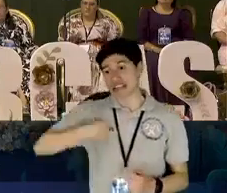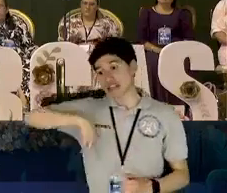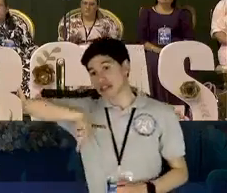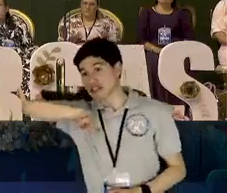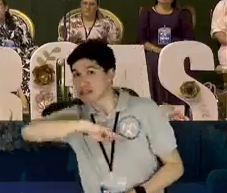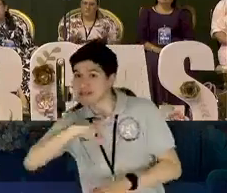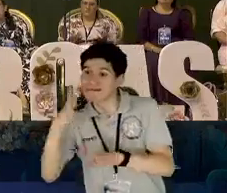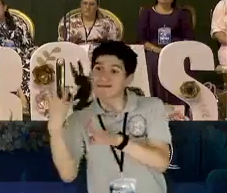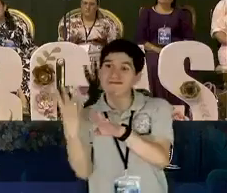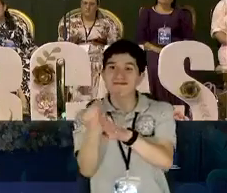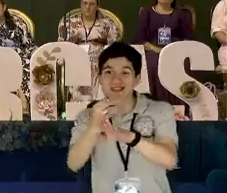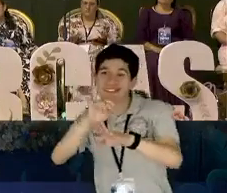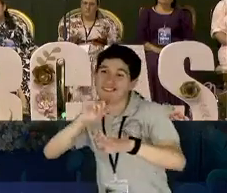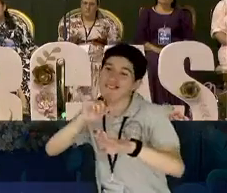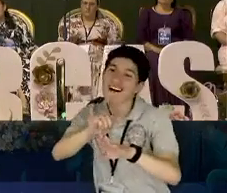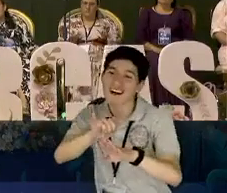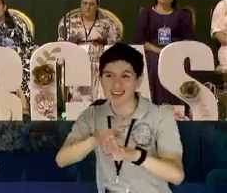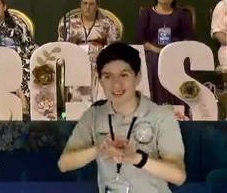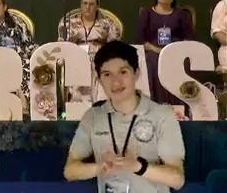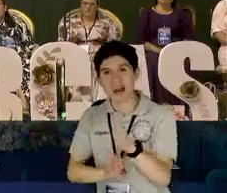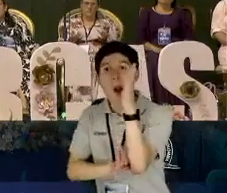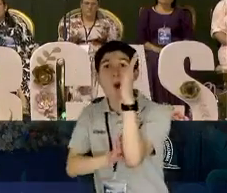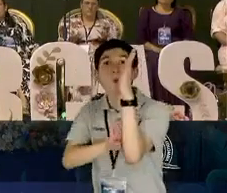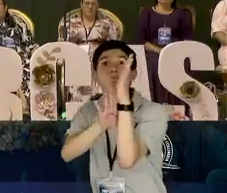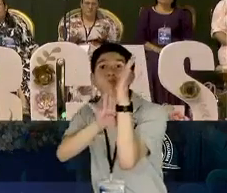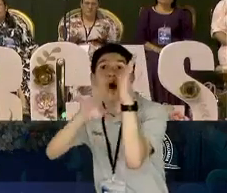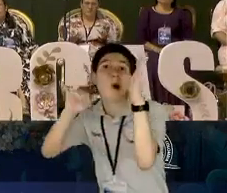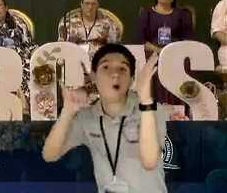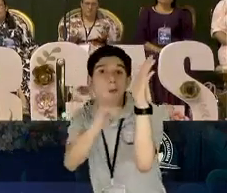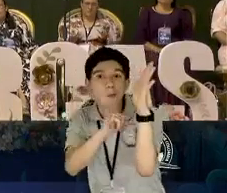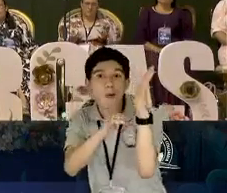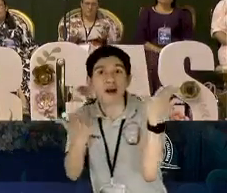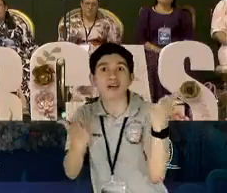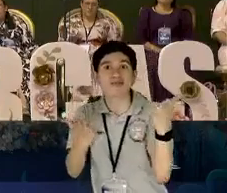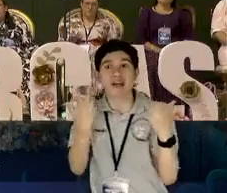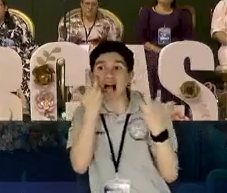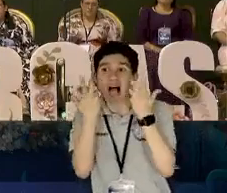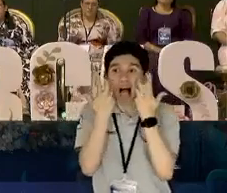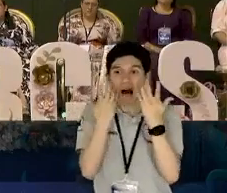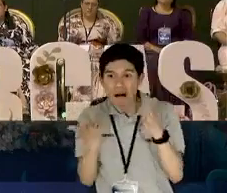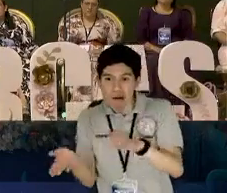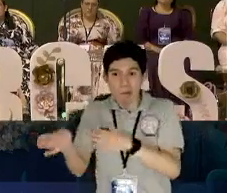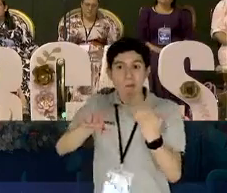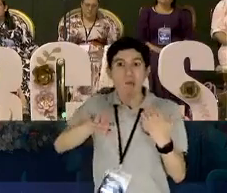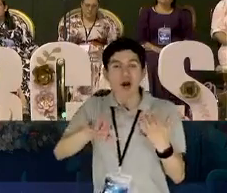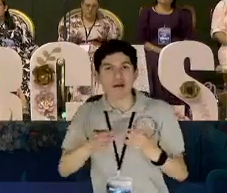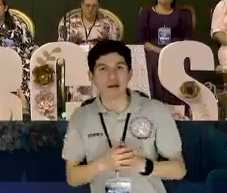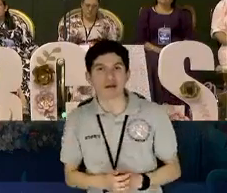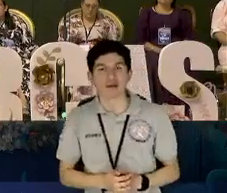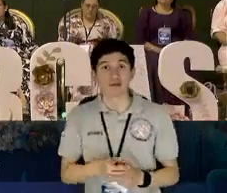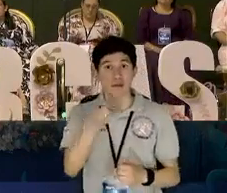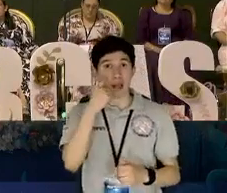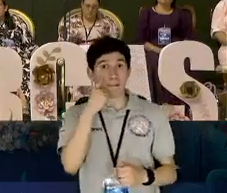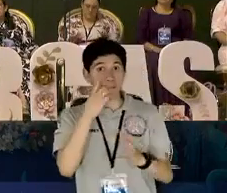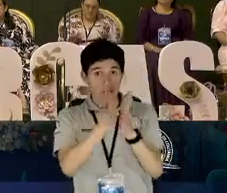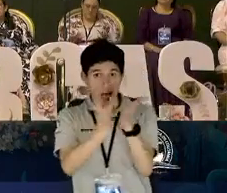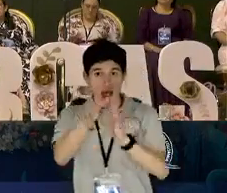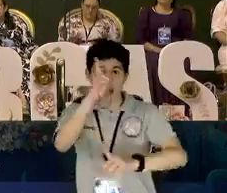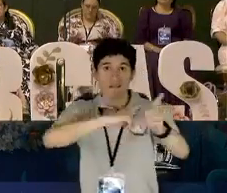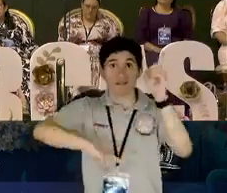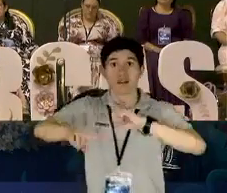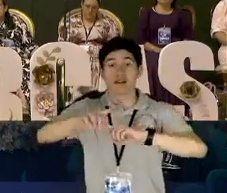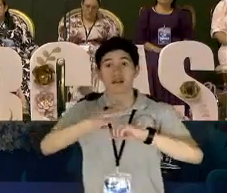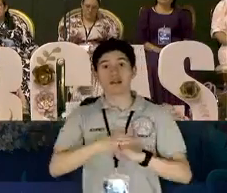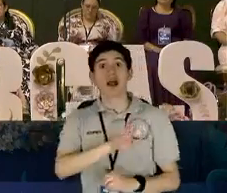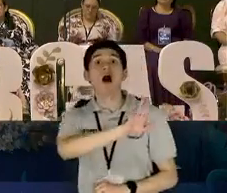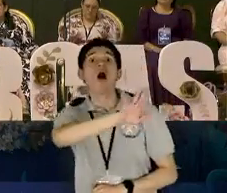Hay enfermedad interna que destruye. Hebreos 12:15 dice: mirad bien, no sea que alguno deje de alcanzar la